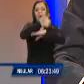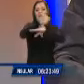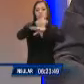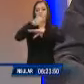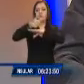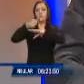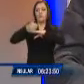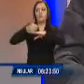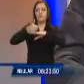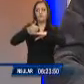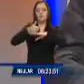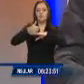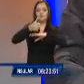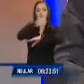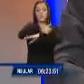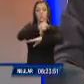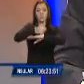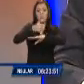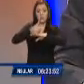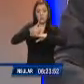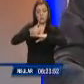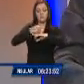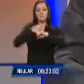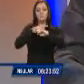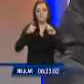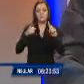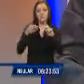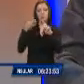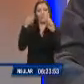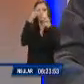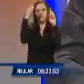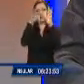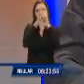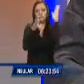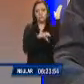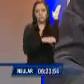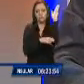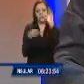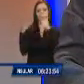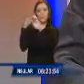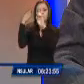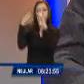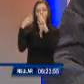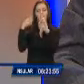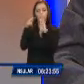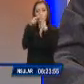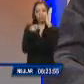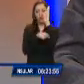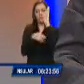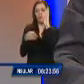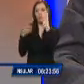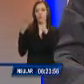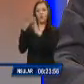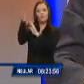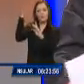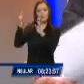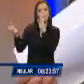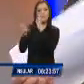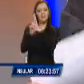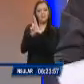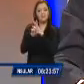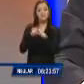se han ido de manera consciente en contra de la Constitución y de la norma y de la ley. Porque